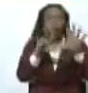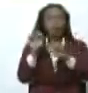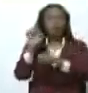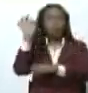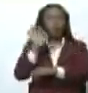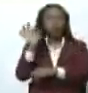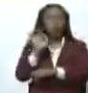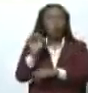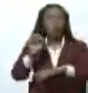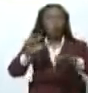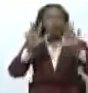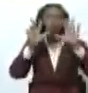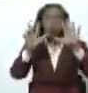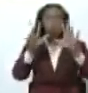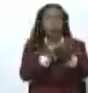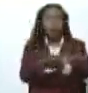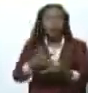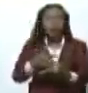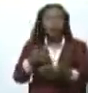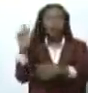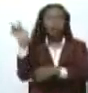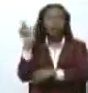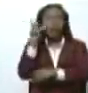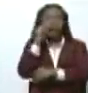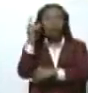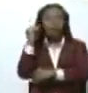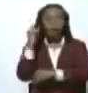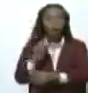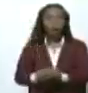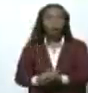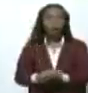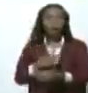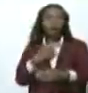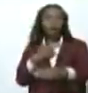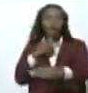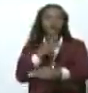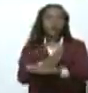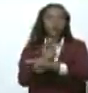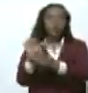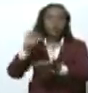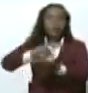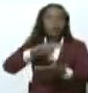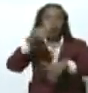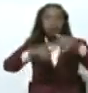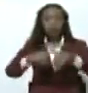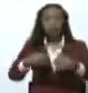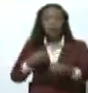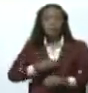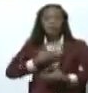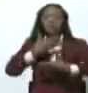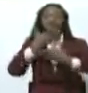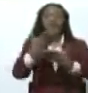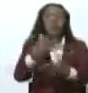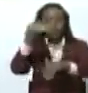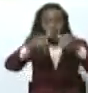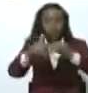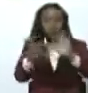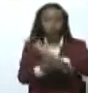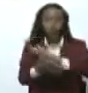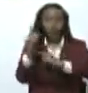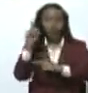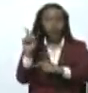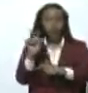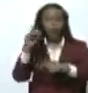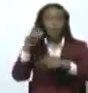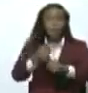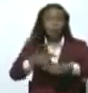41.80%, más de 8 millones de venezolanos han ido a los centros de votación a expresar su derecho al voto. Una masiva participación,